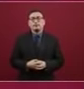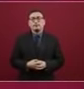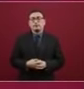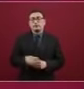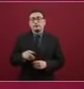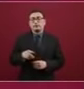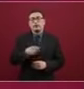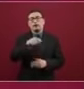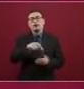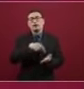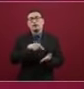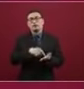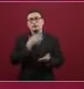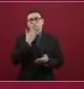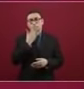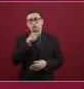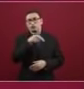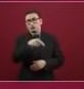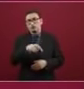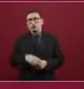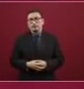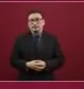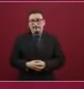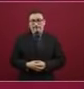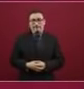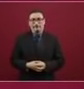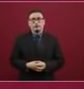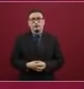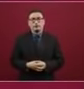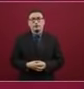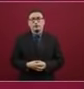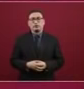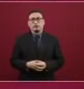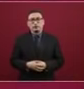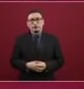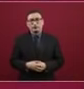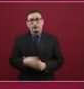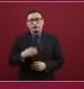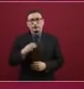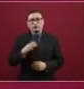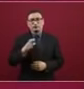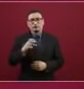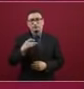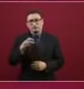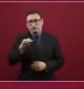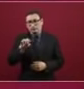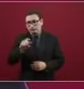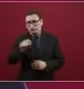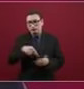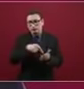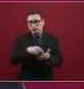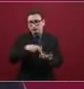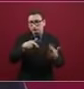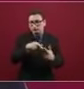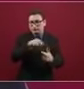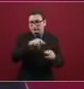Sonora, ya está considerado Cajeme como región prioritaria.